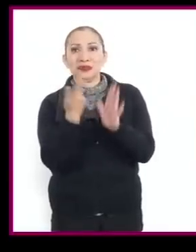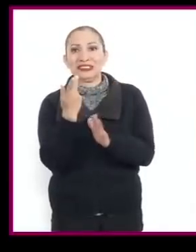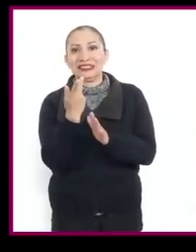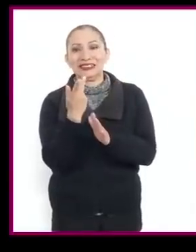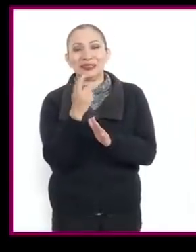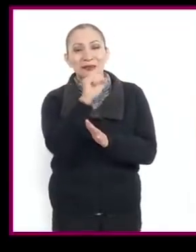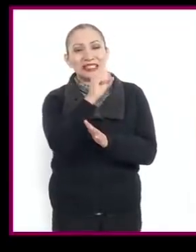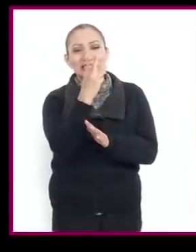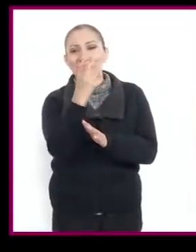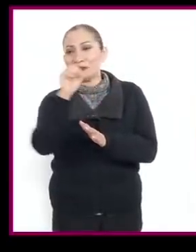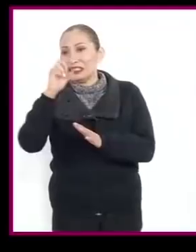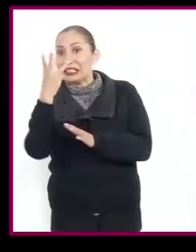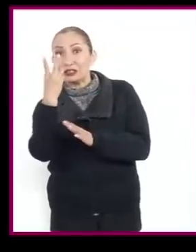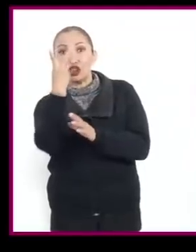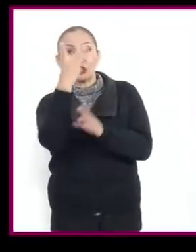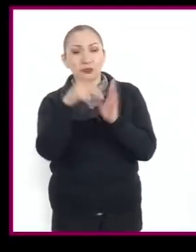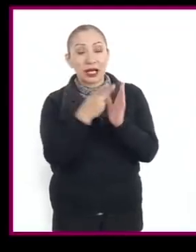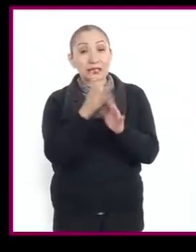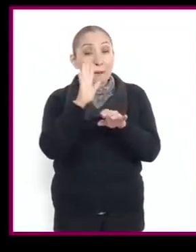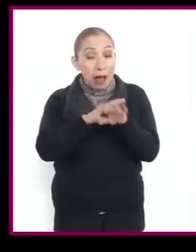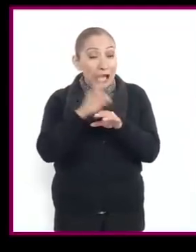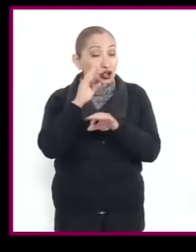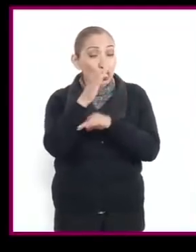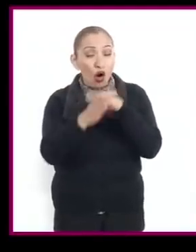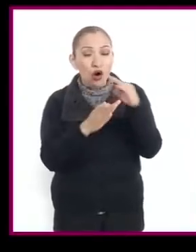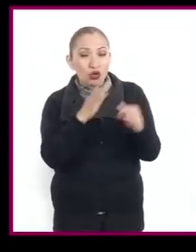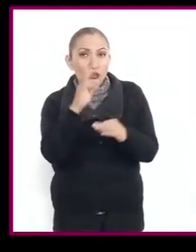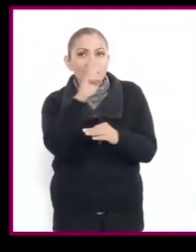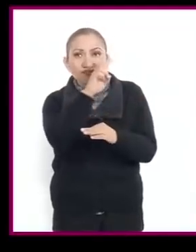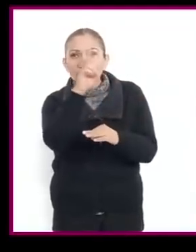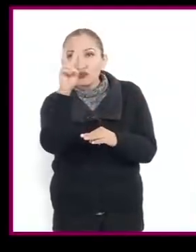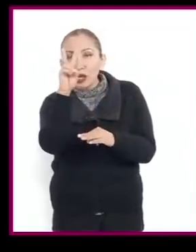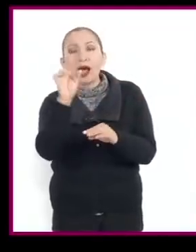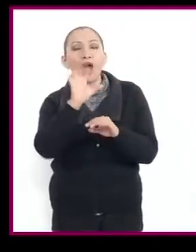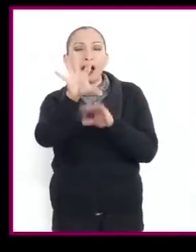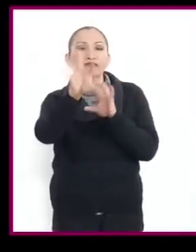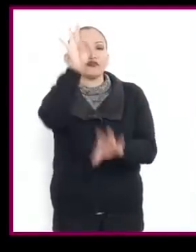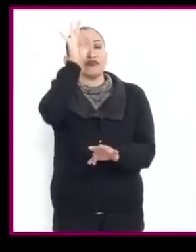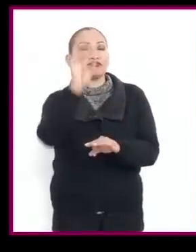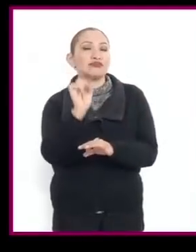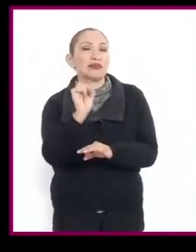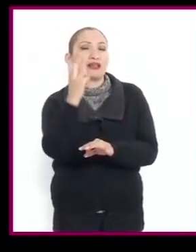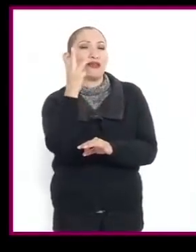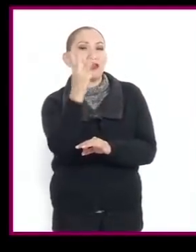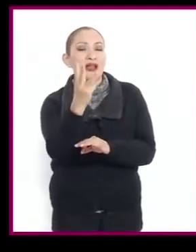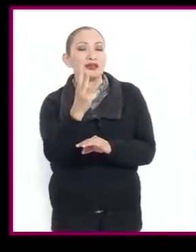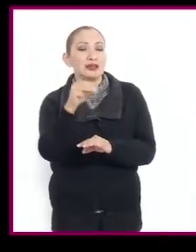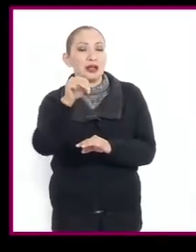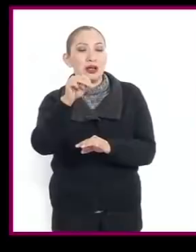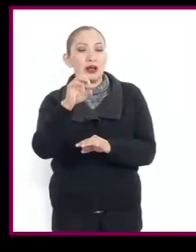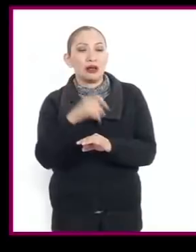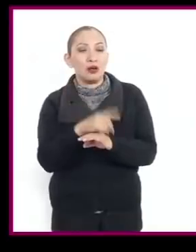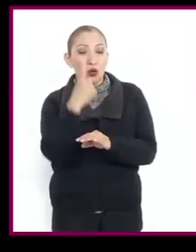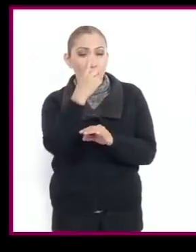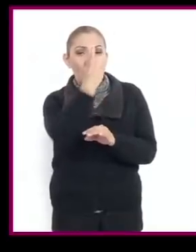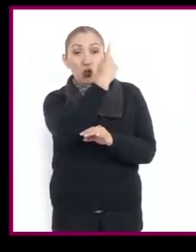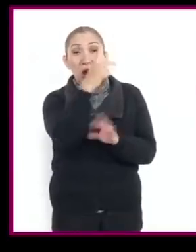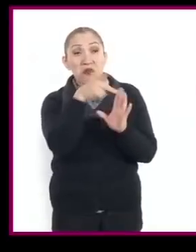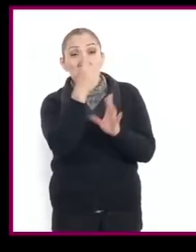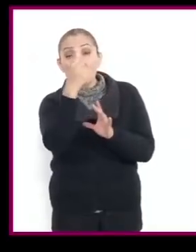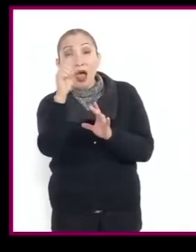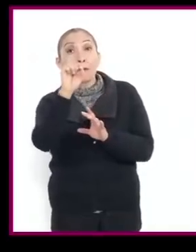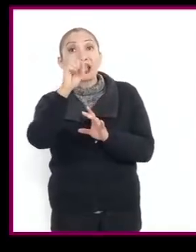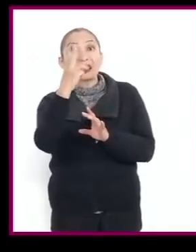veces y por eso 23, como aparece más que todos los demás, entonces, bueno, de hecho todos aparecen una vez, entonces